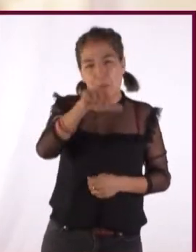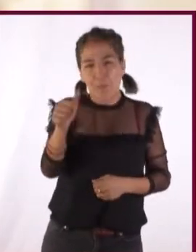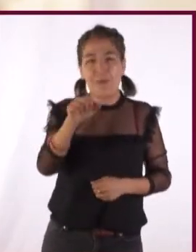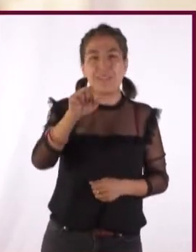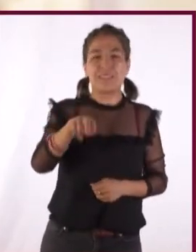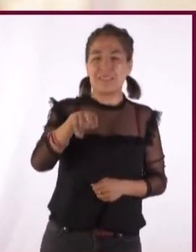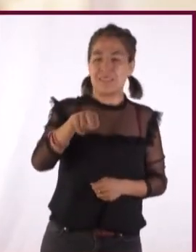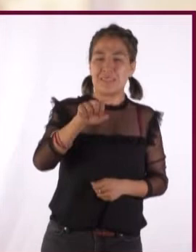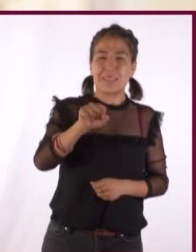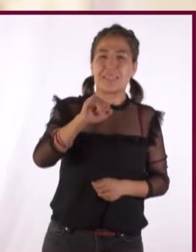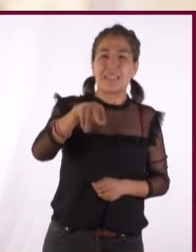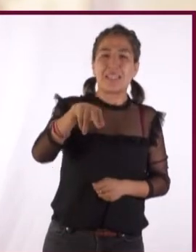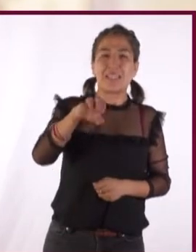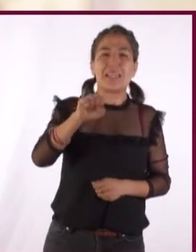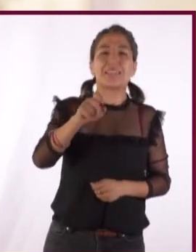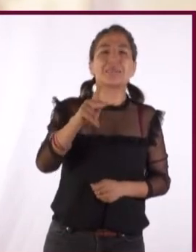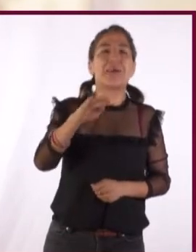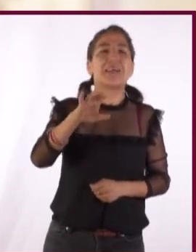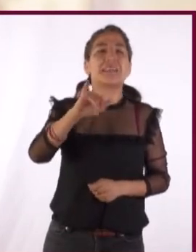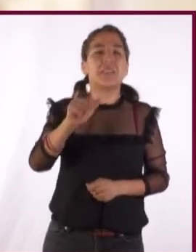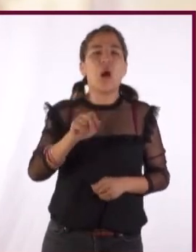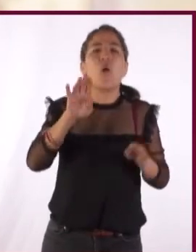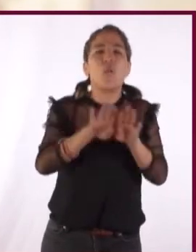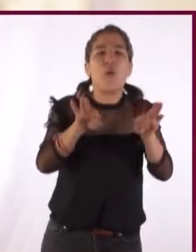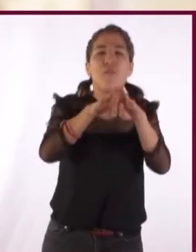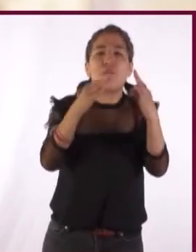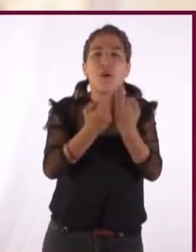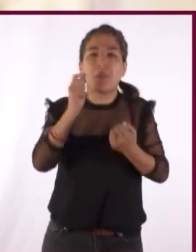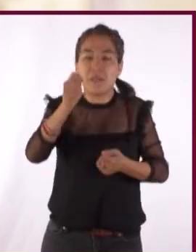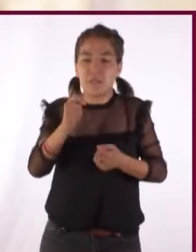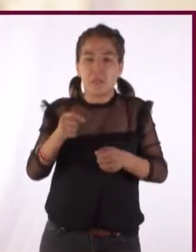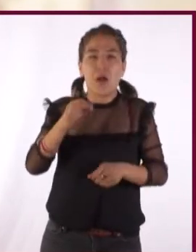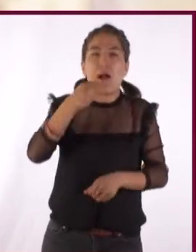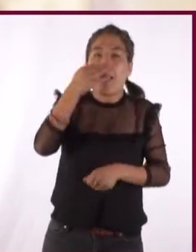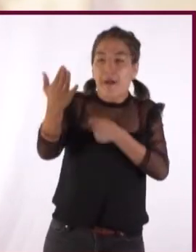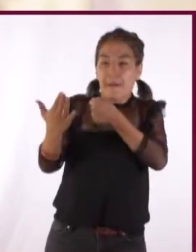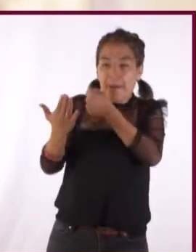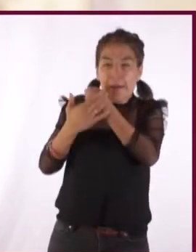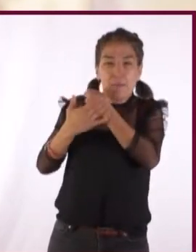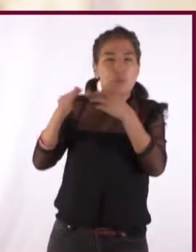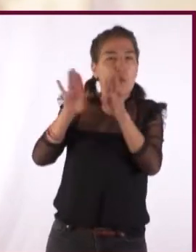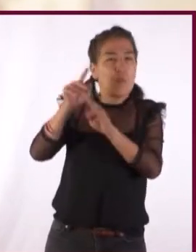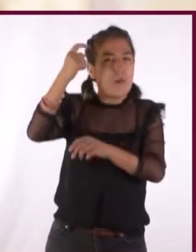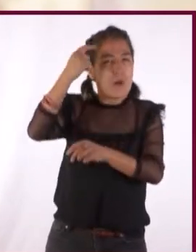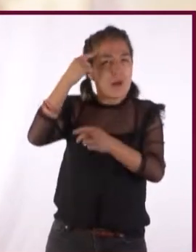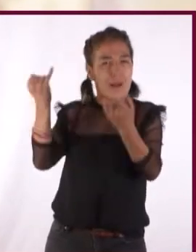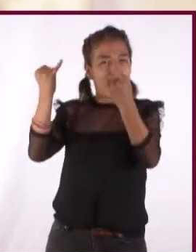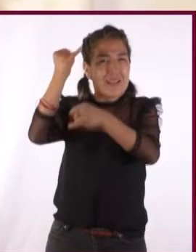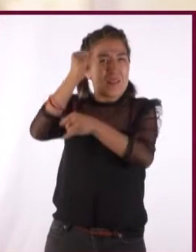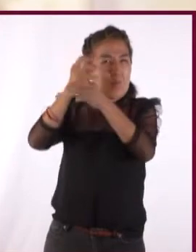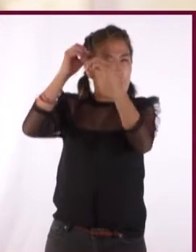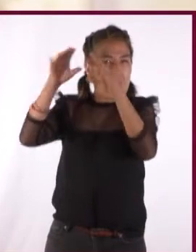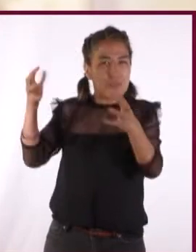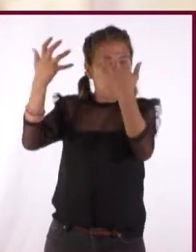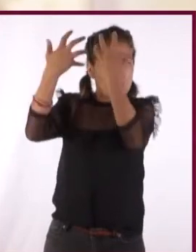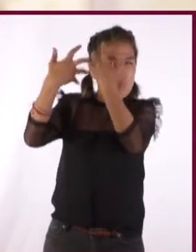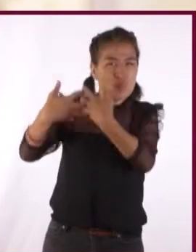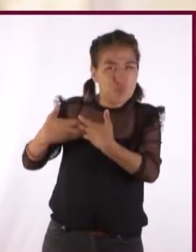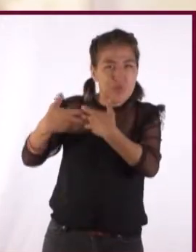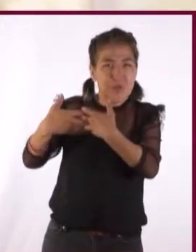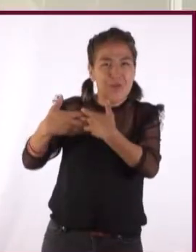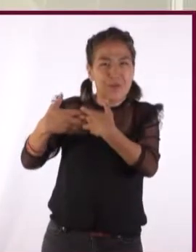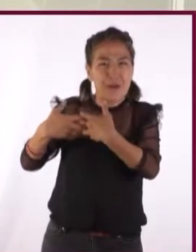que es cómo un sentido se conecta con otro y le proporciona información, ¿no? Y entonces,